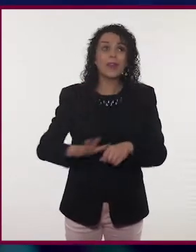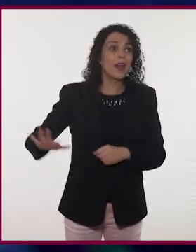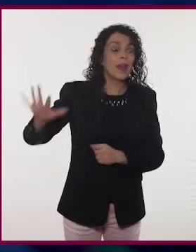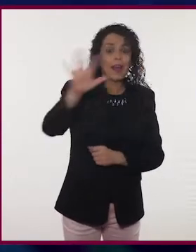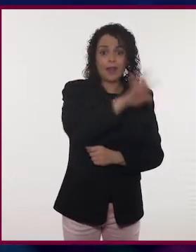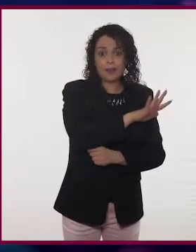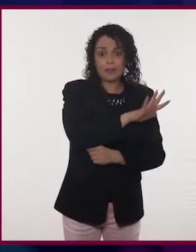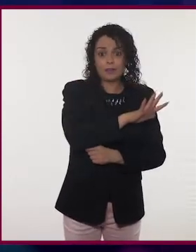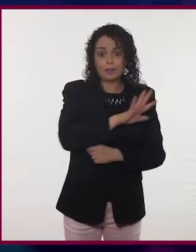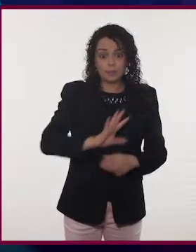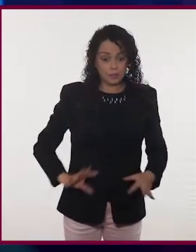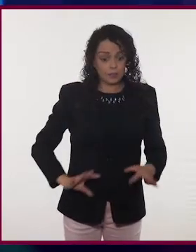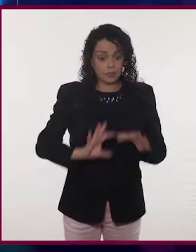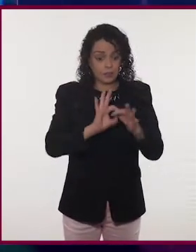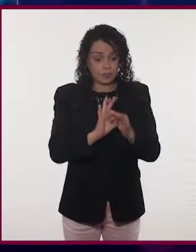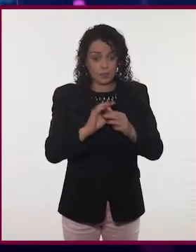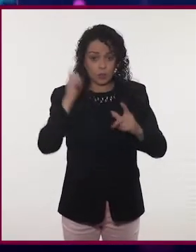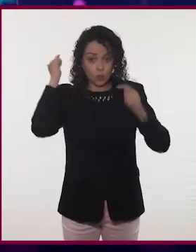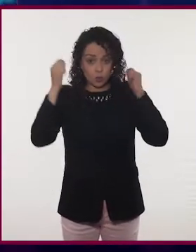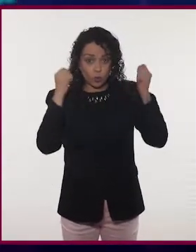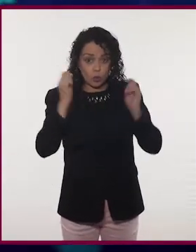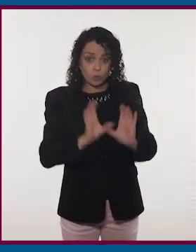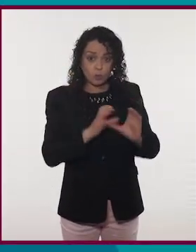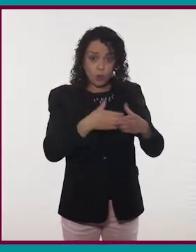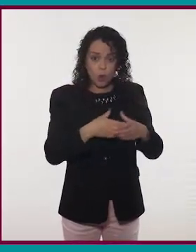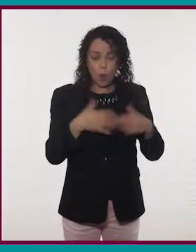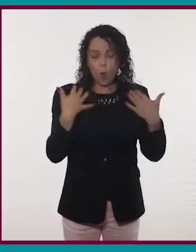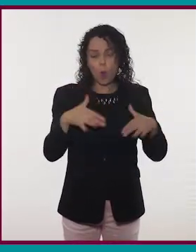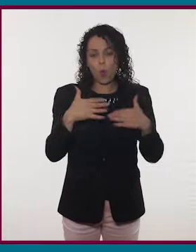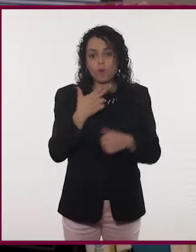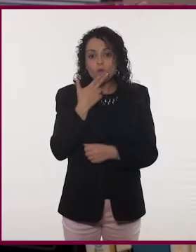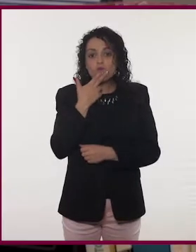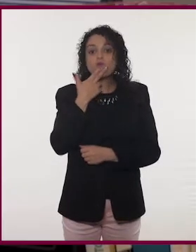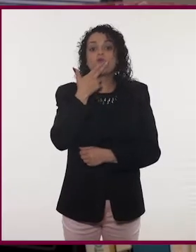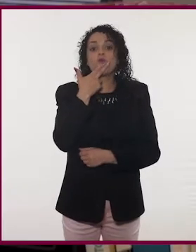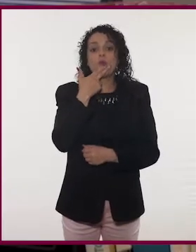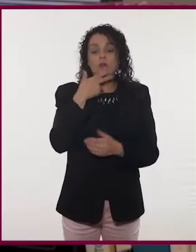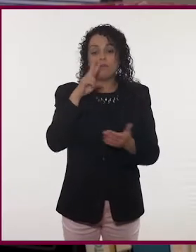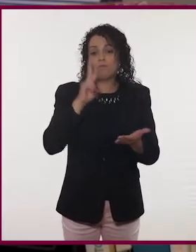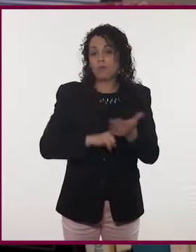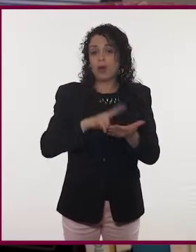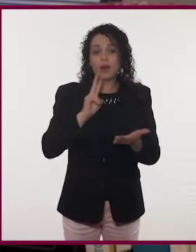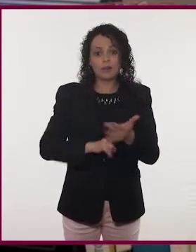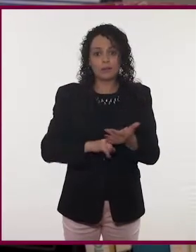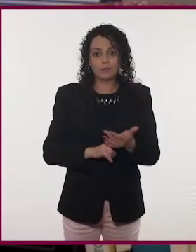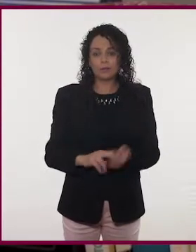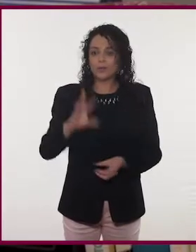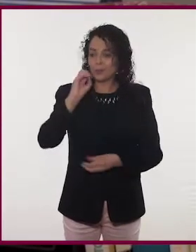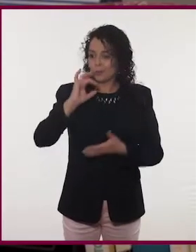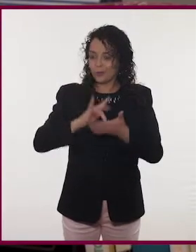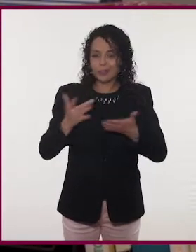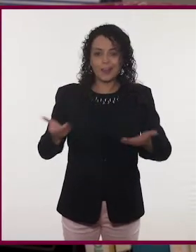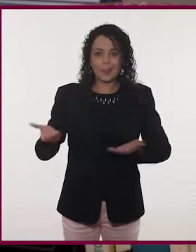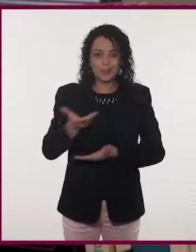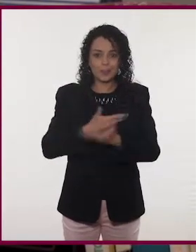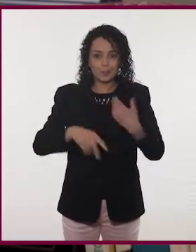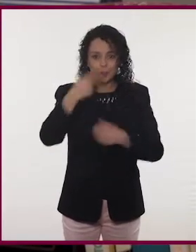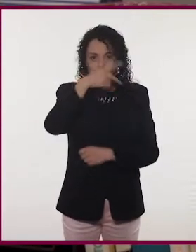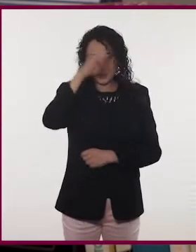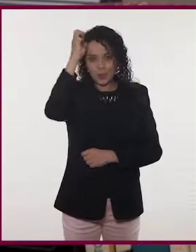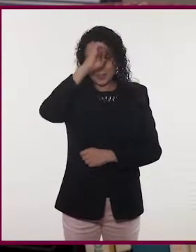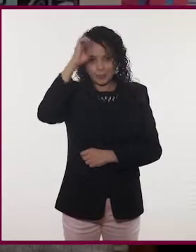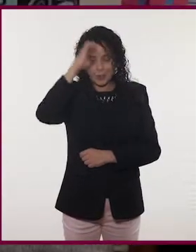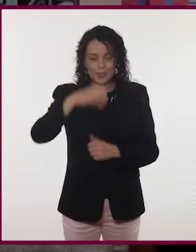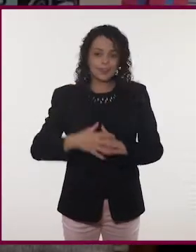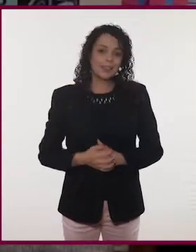dentro del turismo comunitario eso vale bastante. Muchas gracias por compartirnos sus conocimientos y